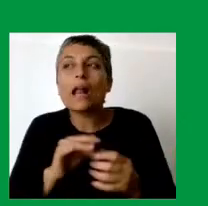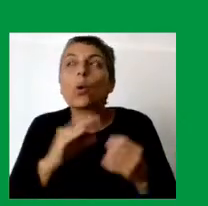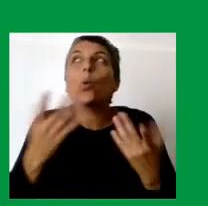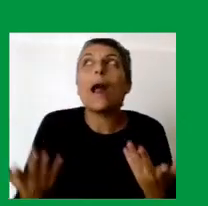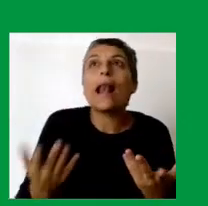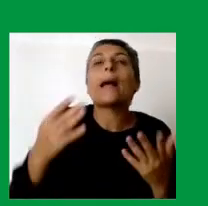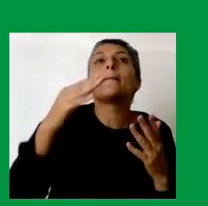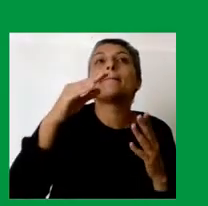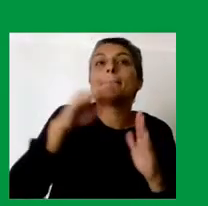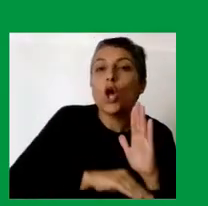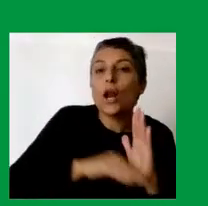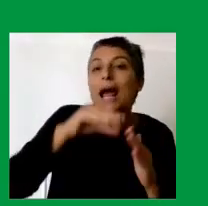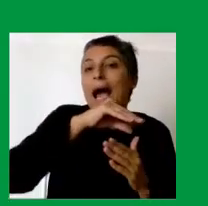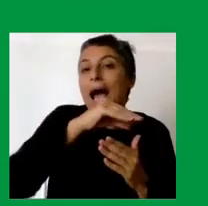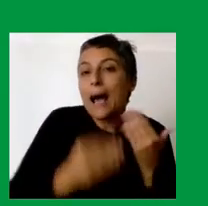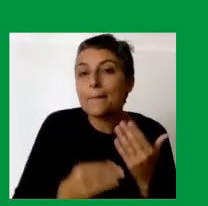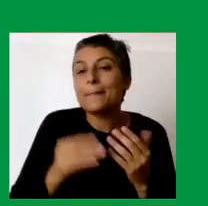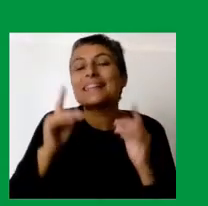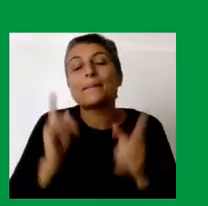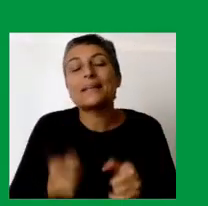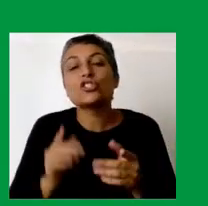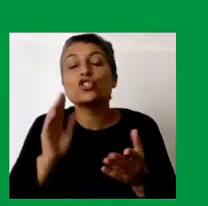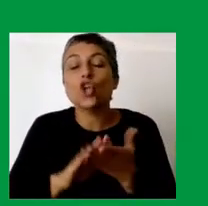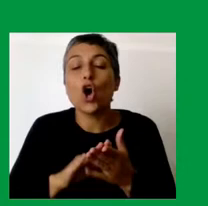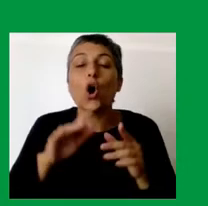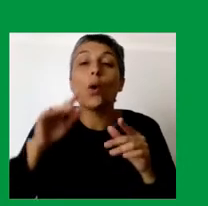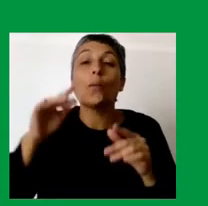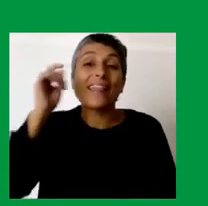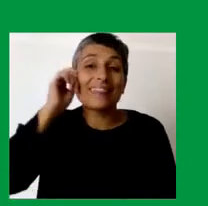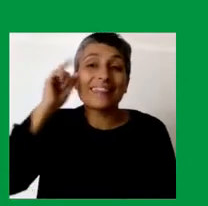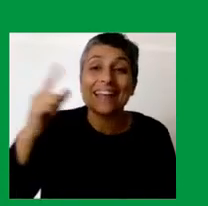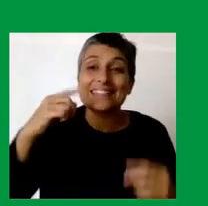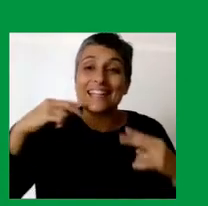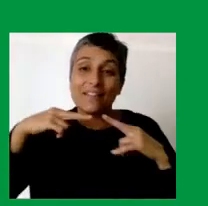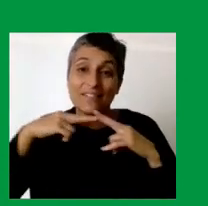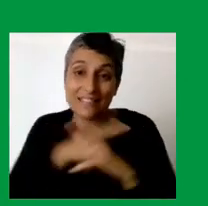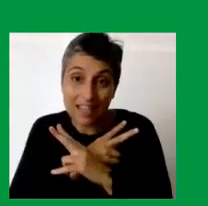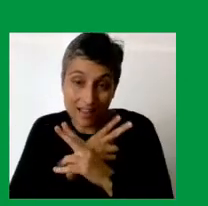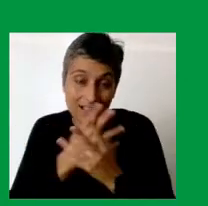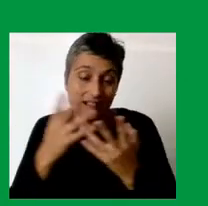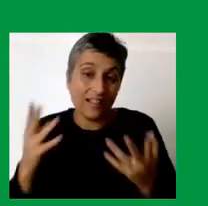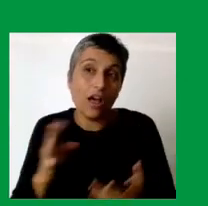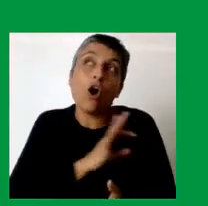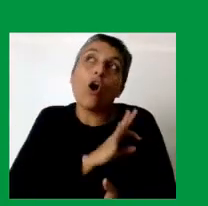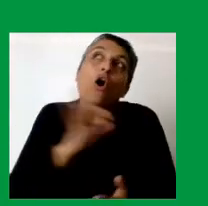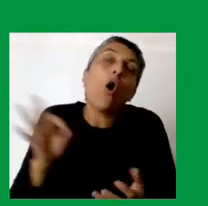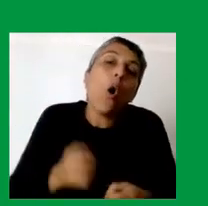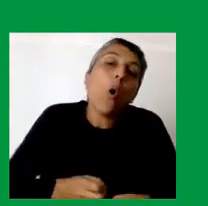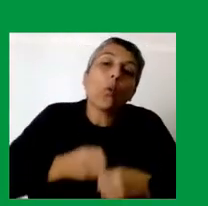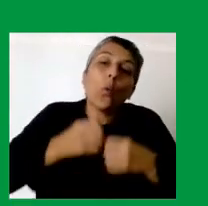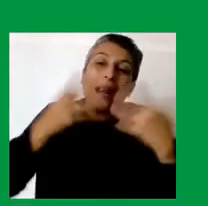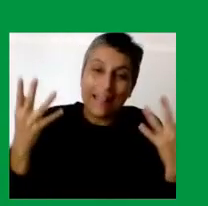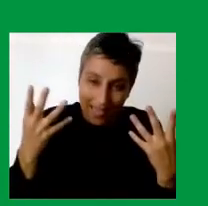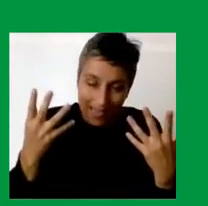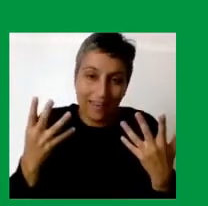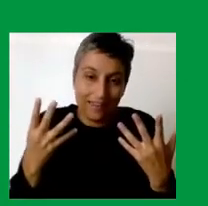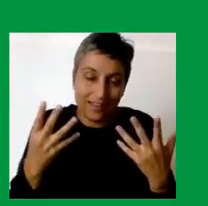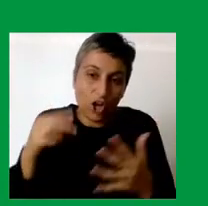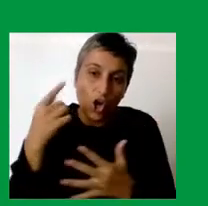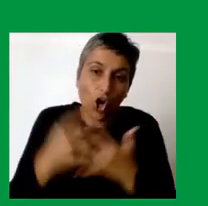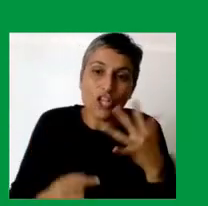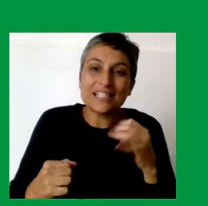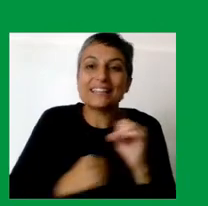programas, también referido a las inteligencias artificiales que ahora están como las celebrities, o cualquier otro tipo de plataforma,